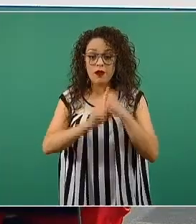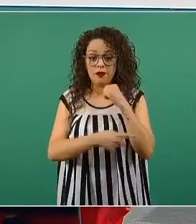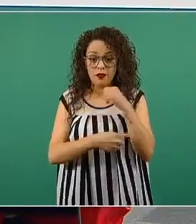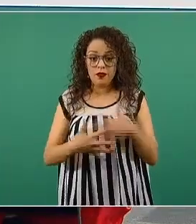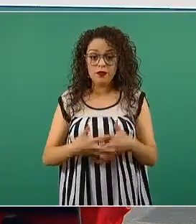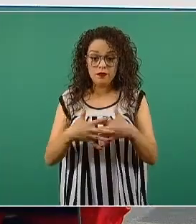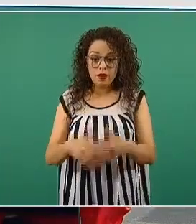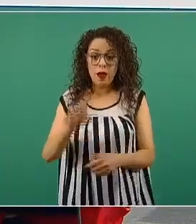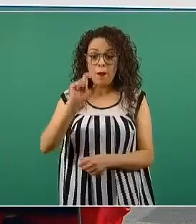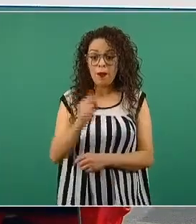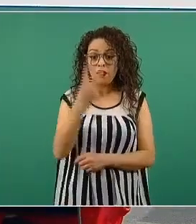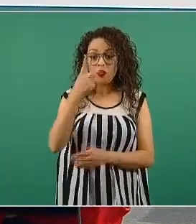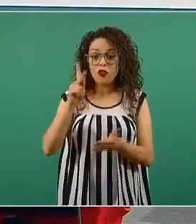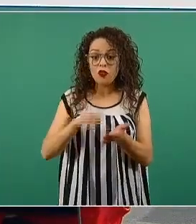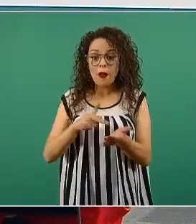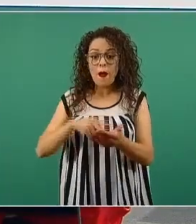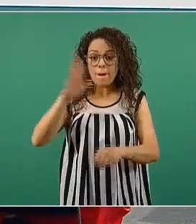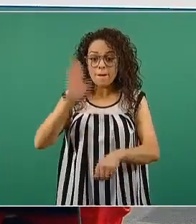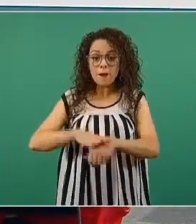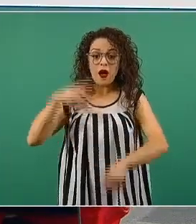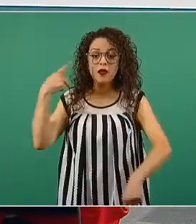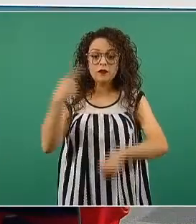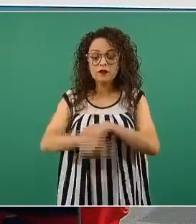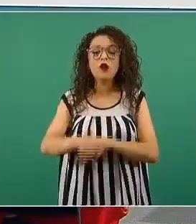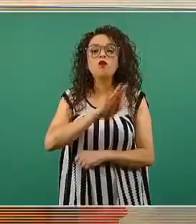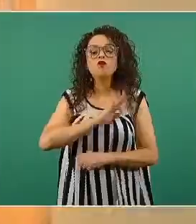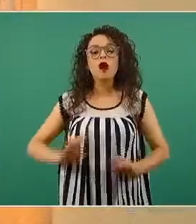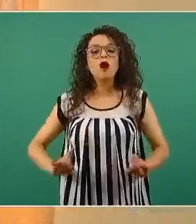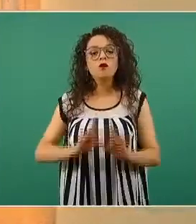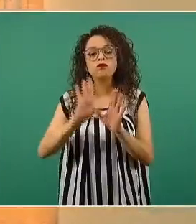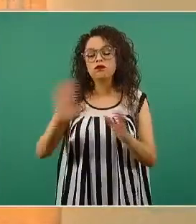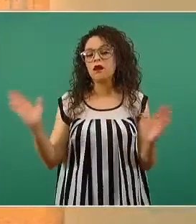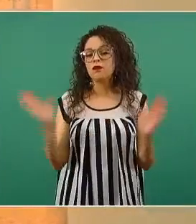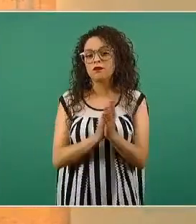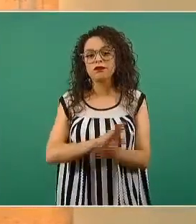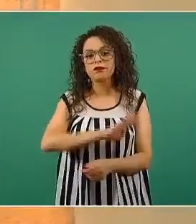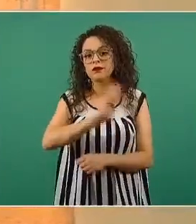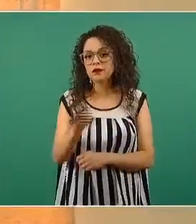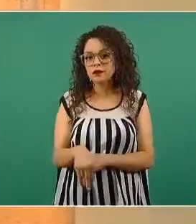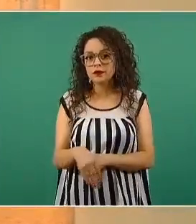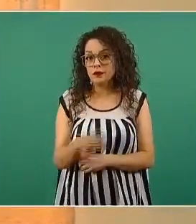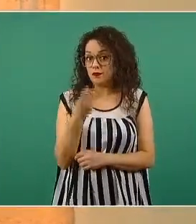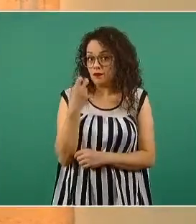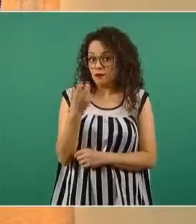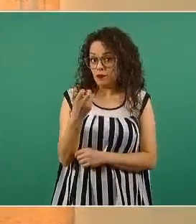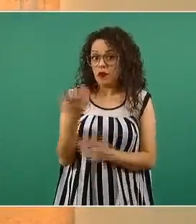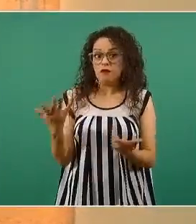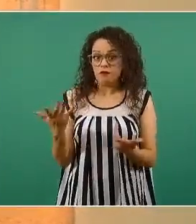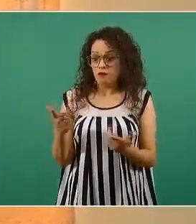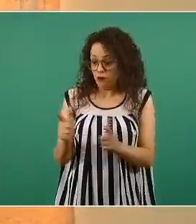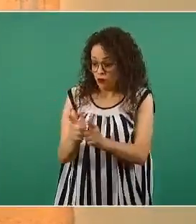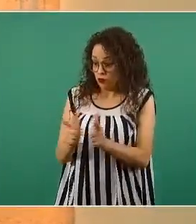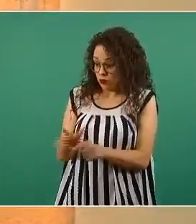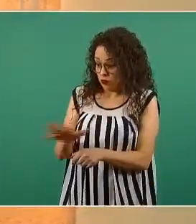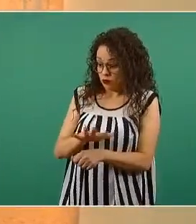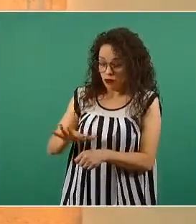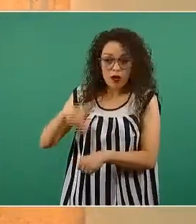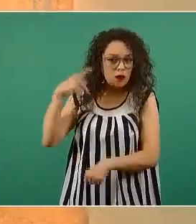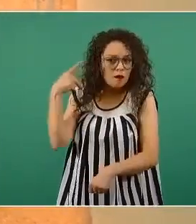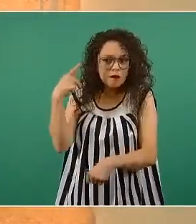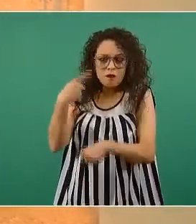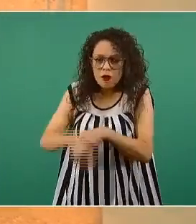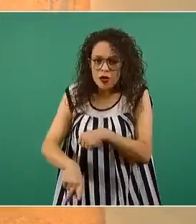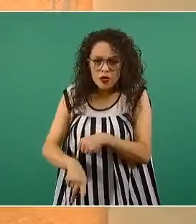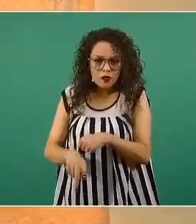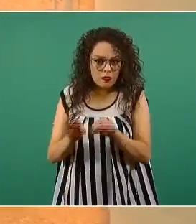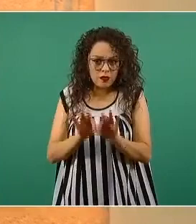riesgo de morir que la no embarazada. Por lo tanto, es un grupo de riesgo. Es un grupo que aparte es un